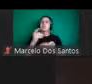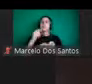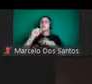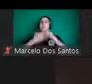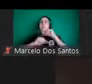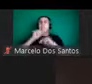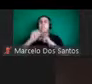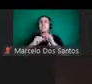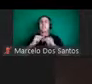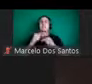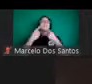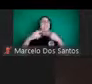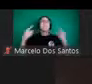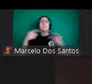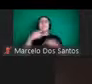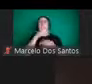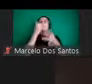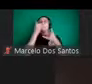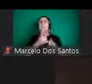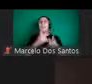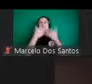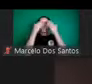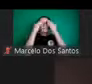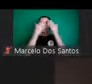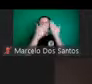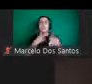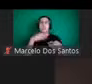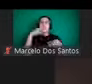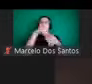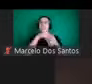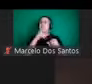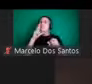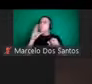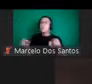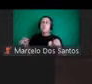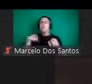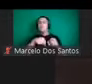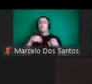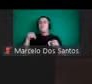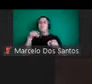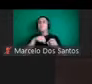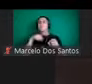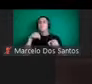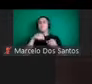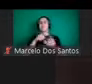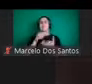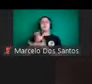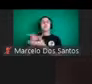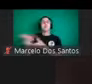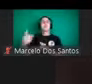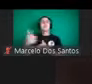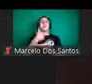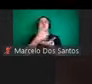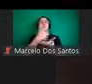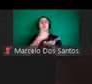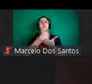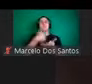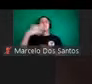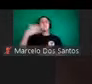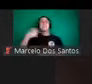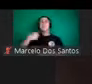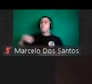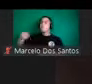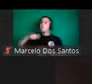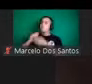los programas que tiene estar aquí para las personas con discapacidad. Entonces se decidió formar esta